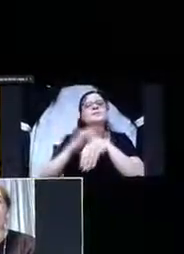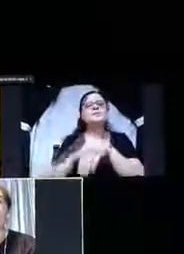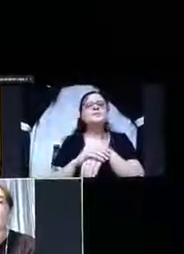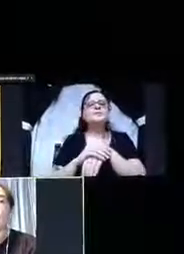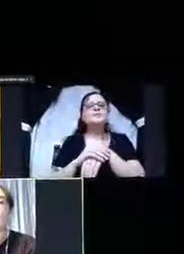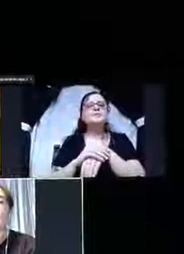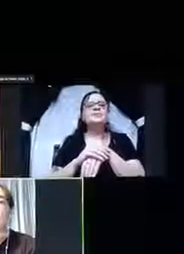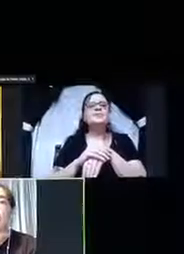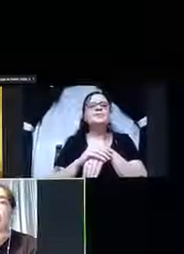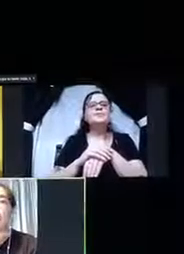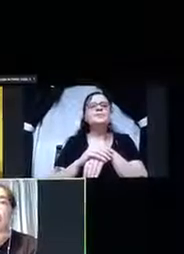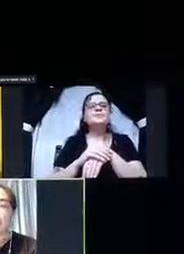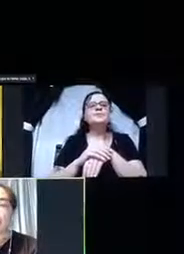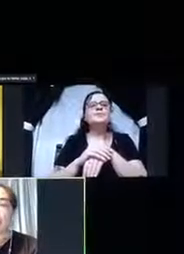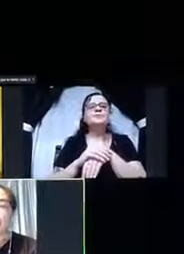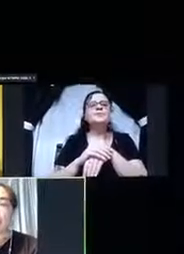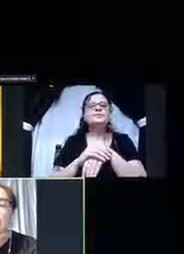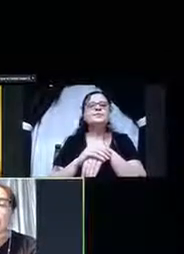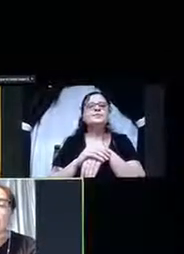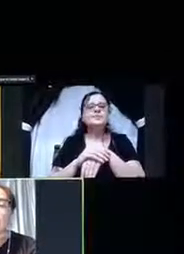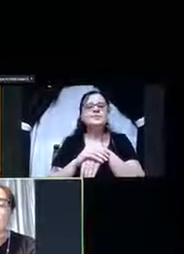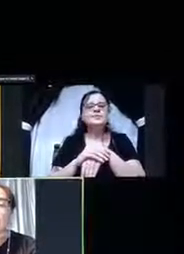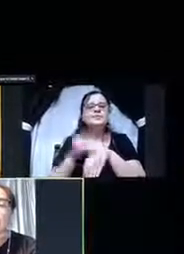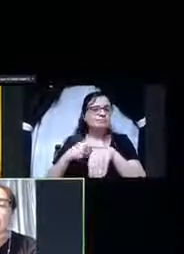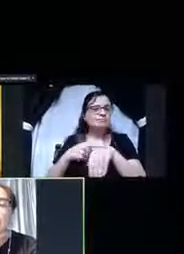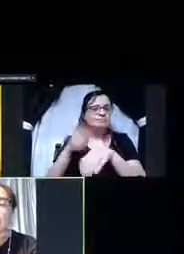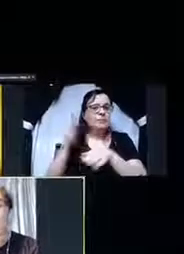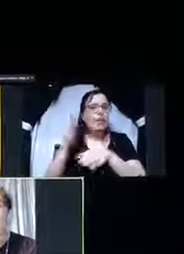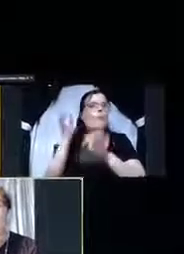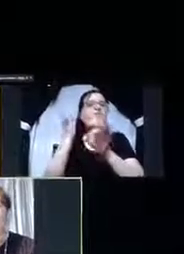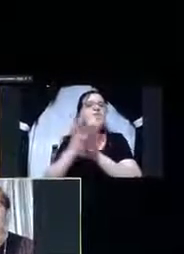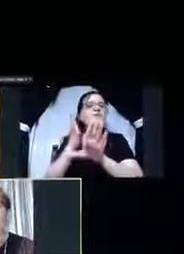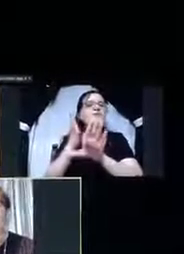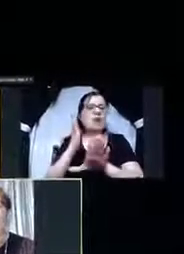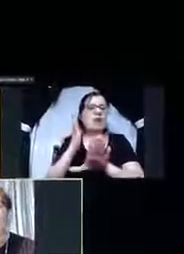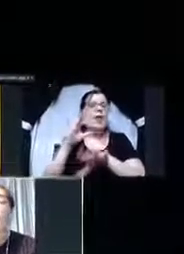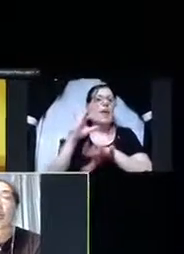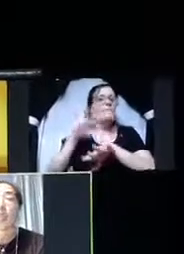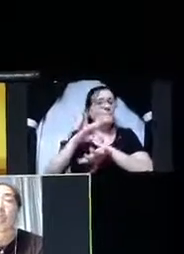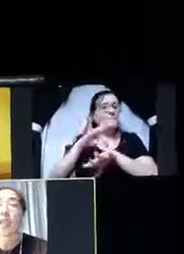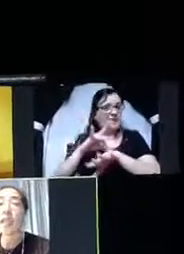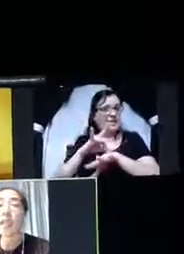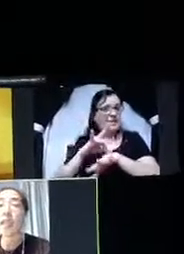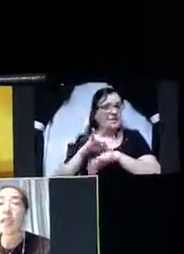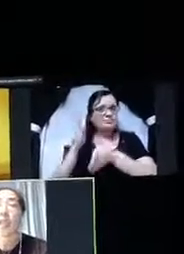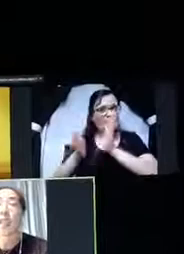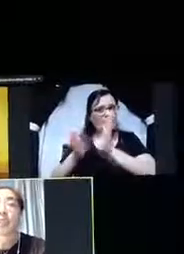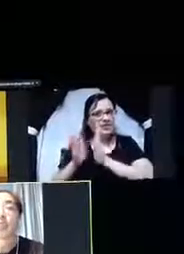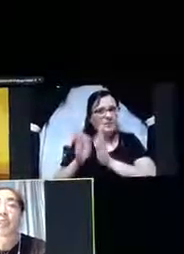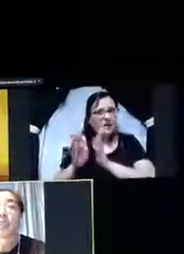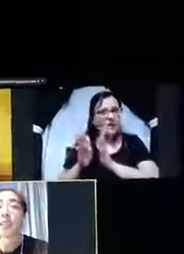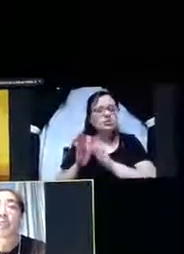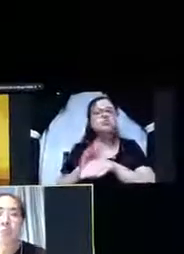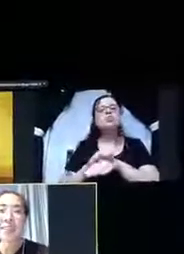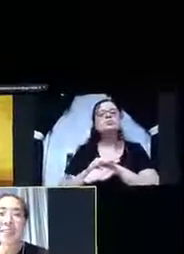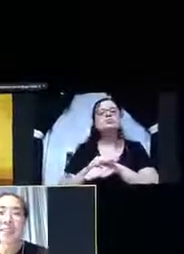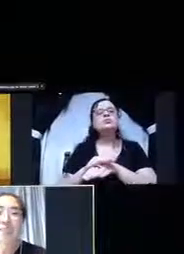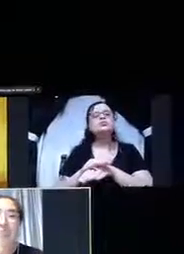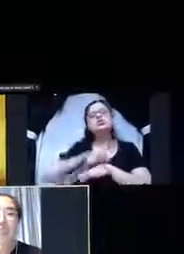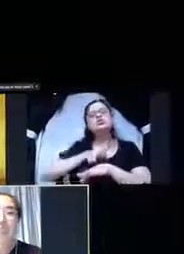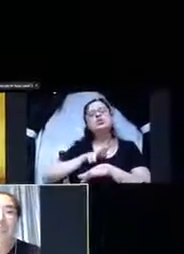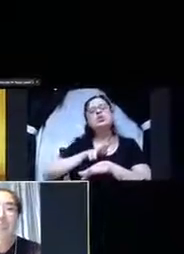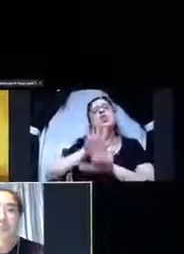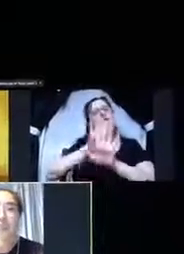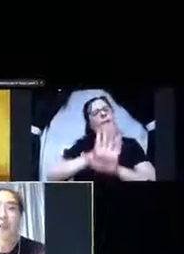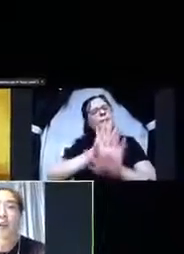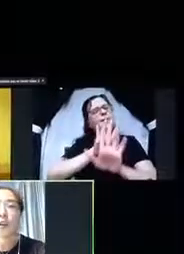no sé si era en esa época o el profesional que en ese momento la atendió, decía que teníamos que esperar que